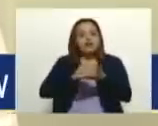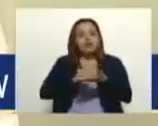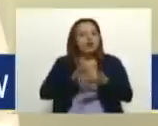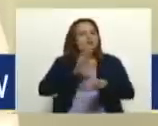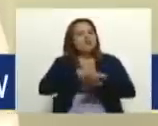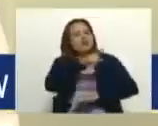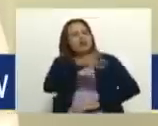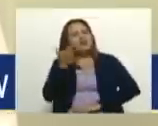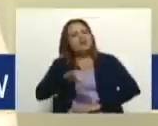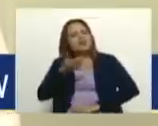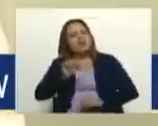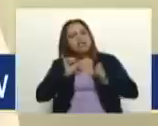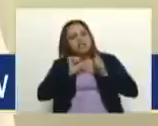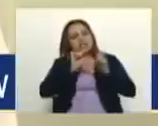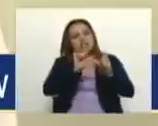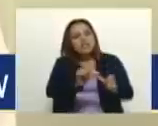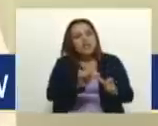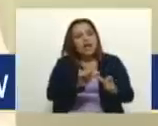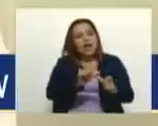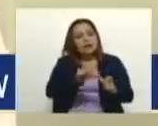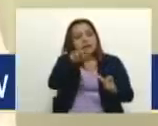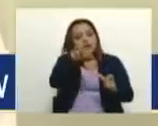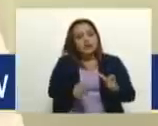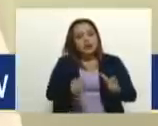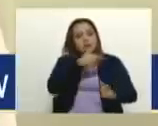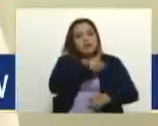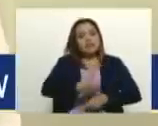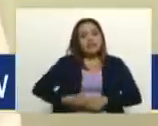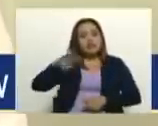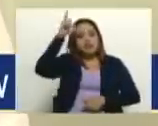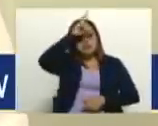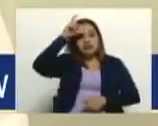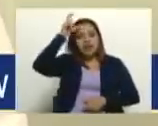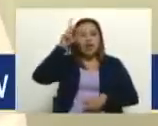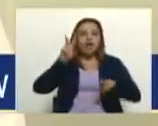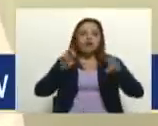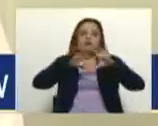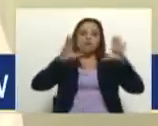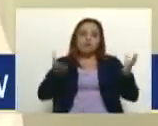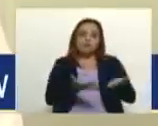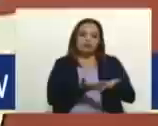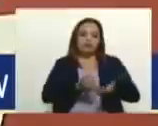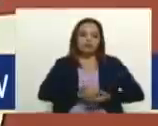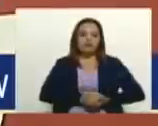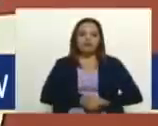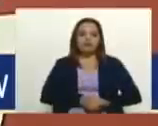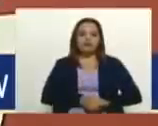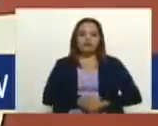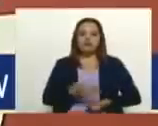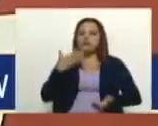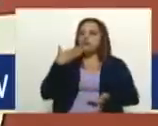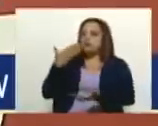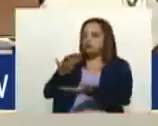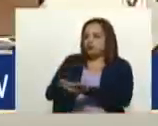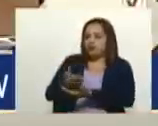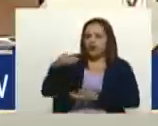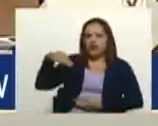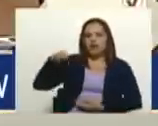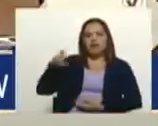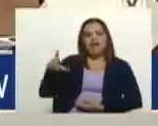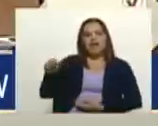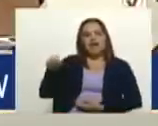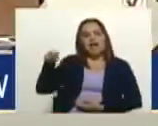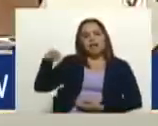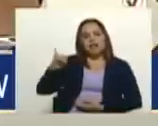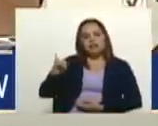liderazgo se permanezca en lo que es el nuevo mundo? Gracias, Melanie. Voy a empezar